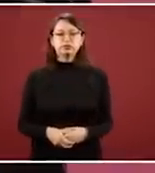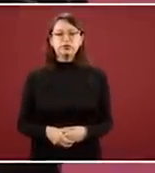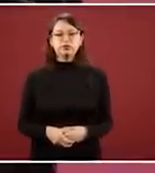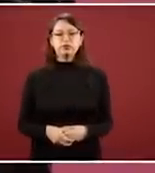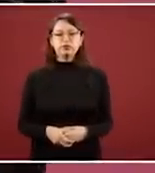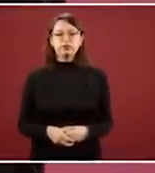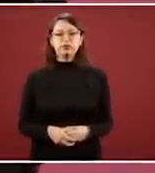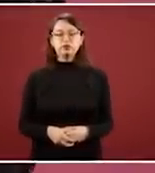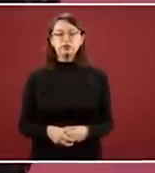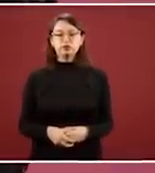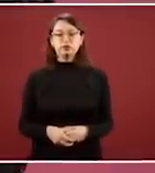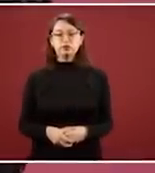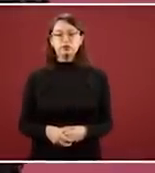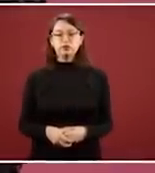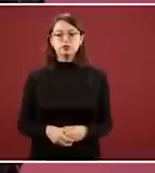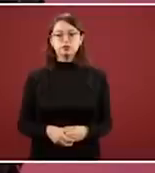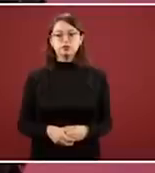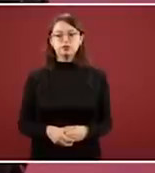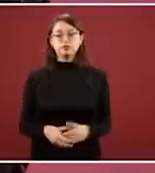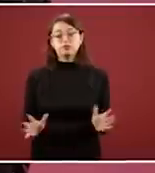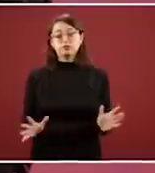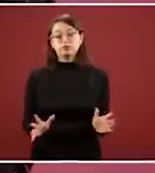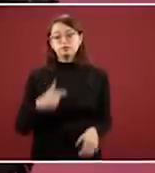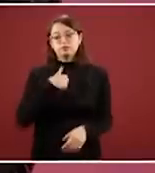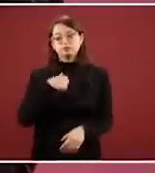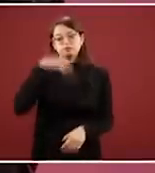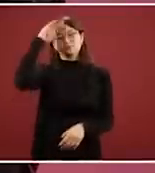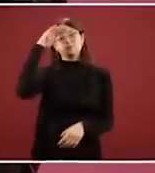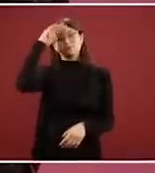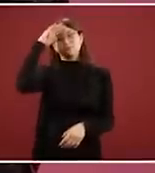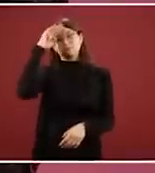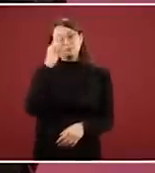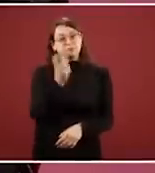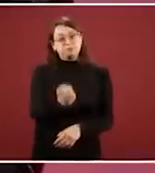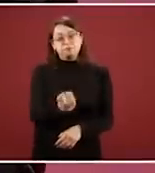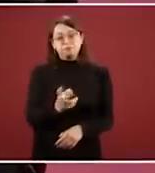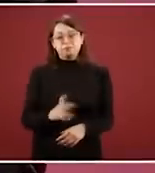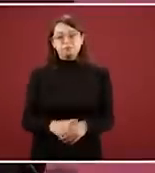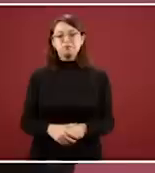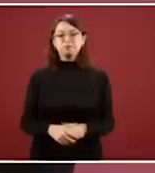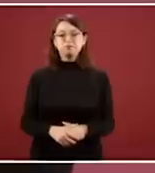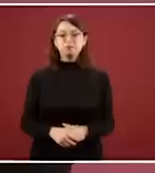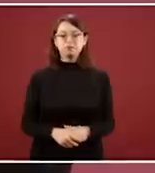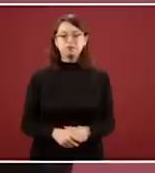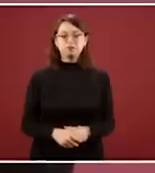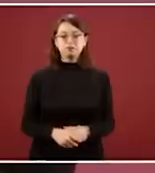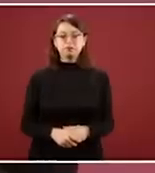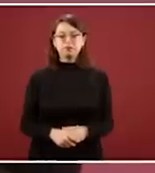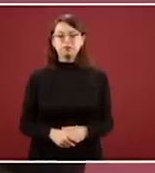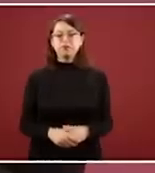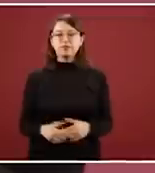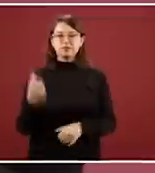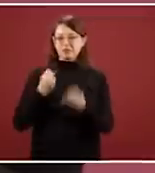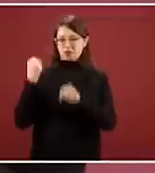Eso es lo que saco en conclusión. Trabajamos en el 19, pero debemos